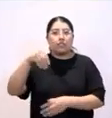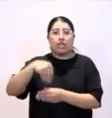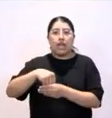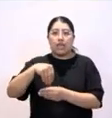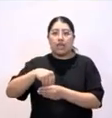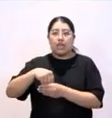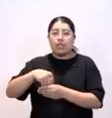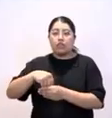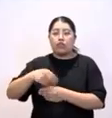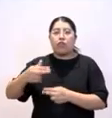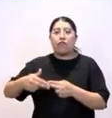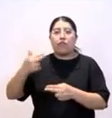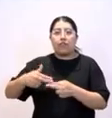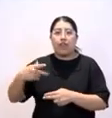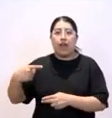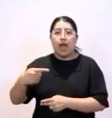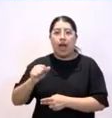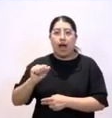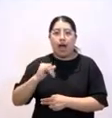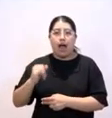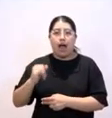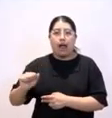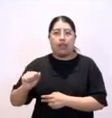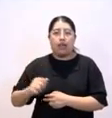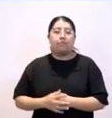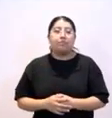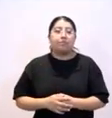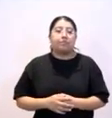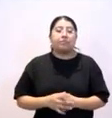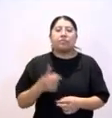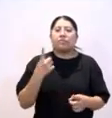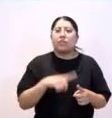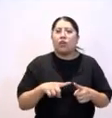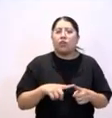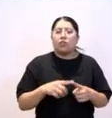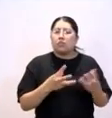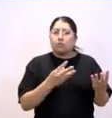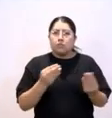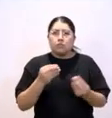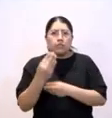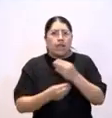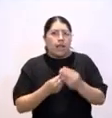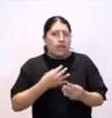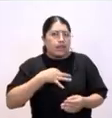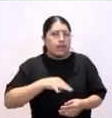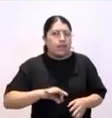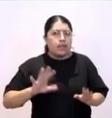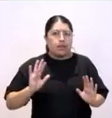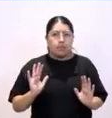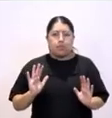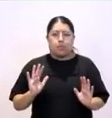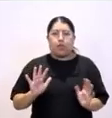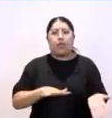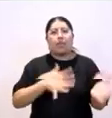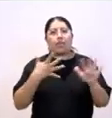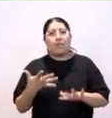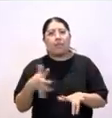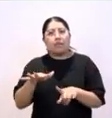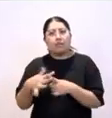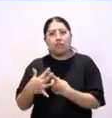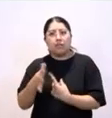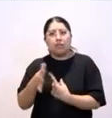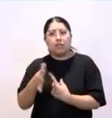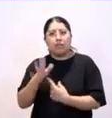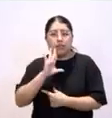la Franja de Gaza. Y en ese sentido son muchas las acciones que como Gobierno de La Rioja se pueden aplicar en ese sentido.